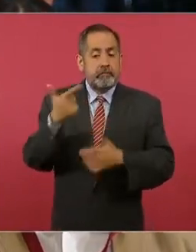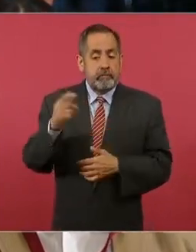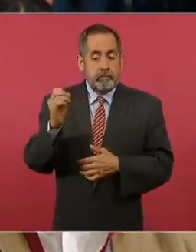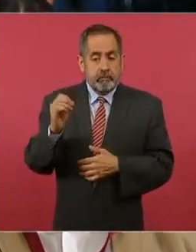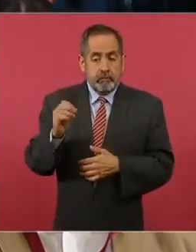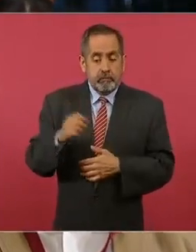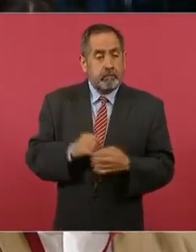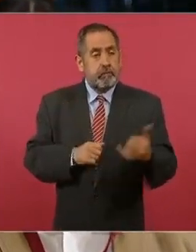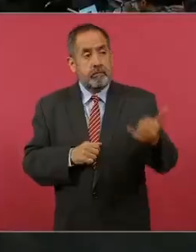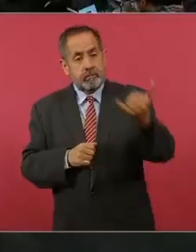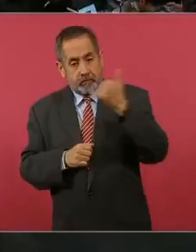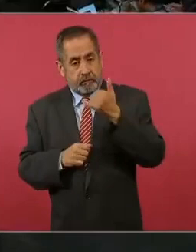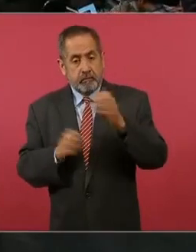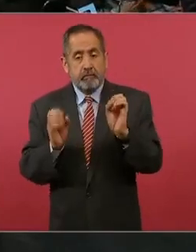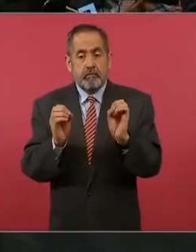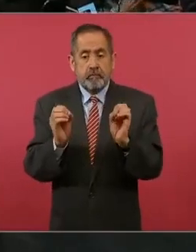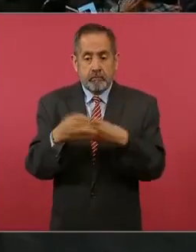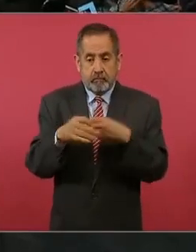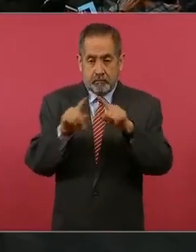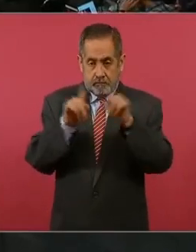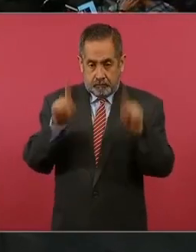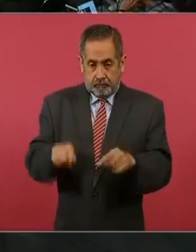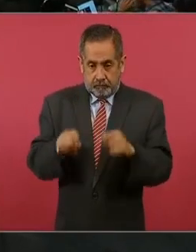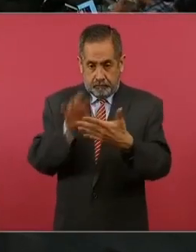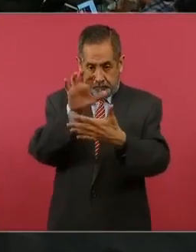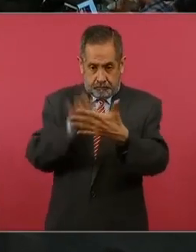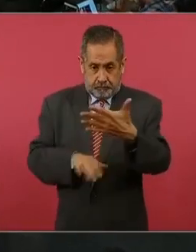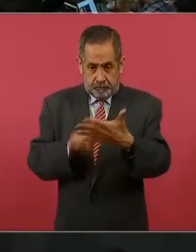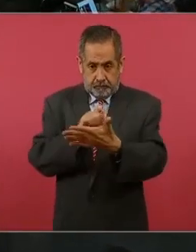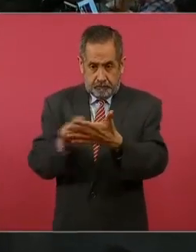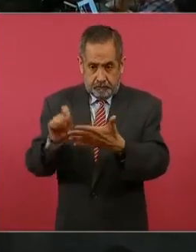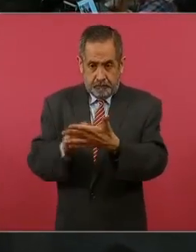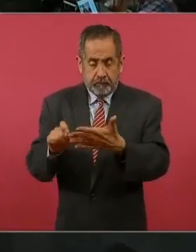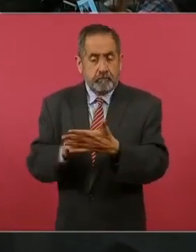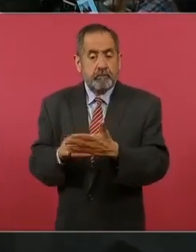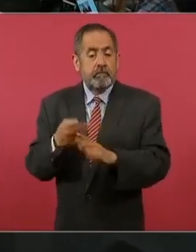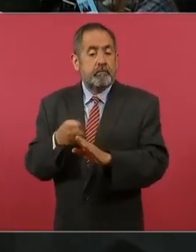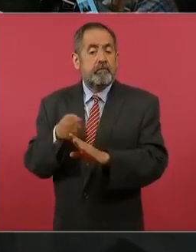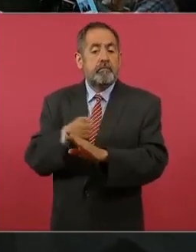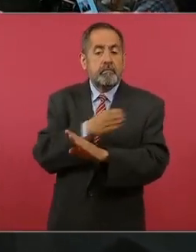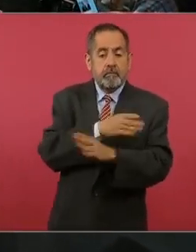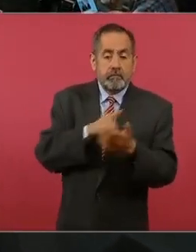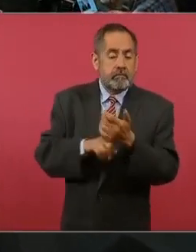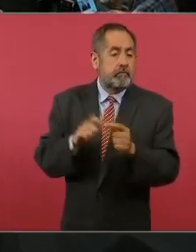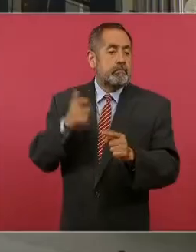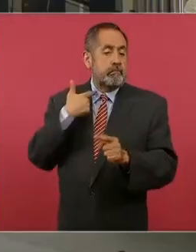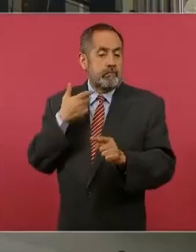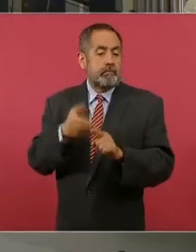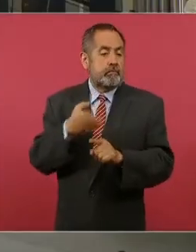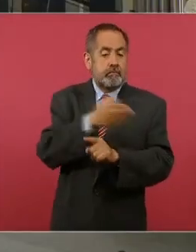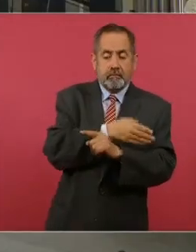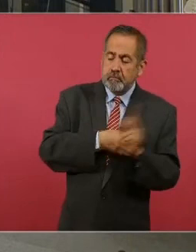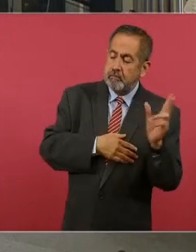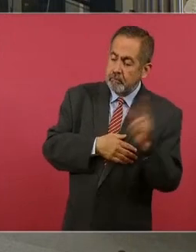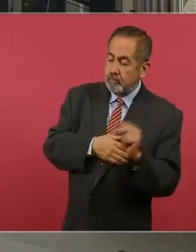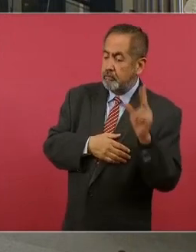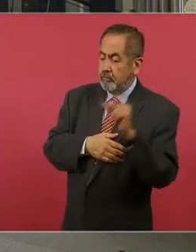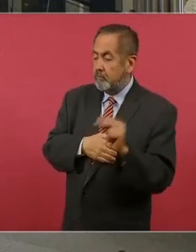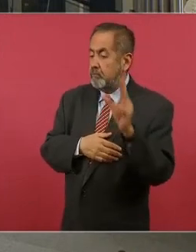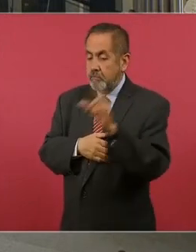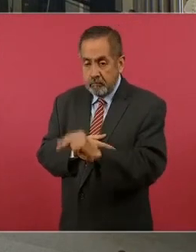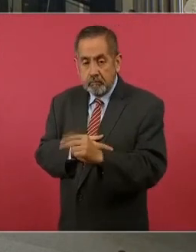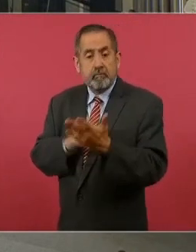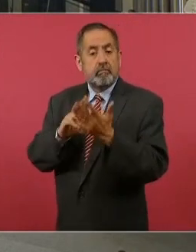Leoncio recibe un oficio de Pemex en donde anteriores actuaciones y en diferentes sexenios le negaban nuevamente la